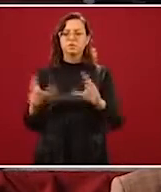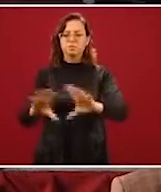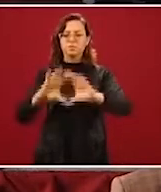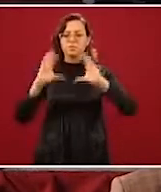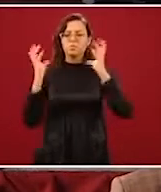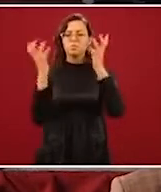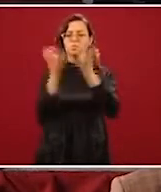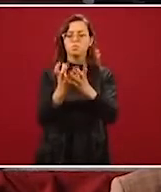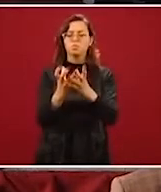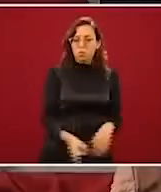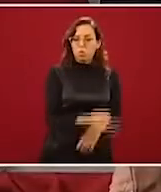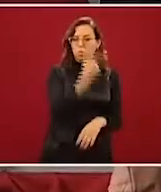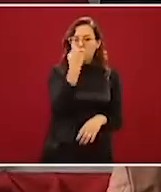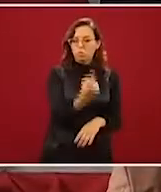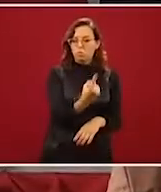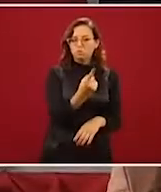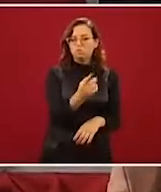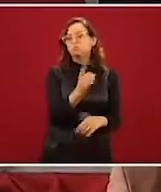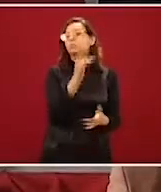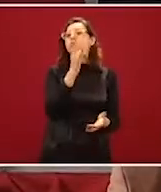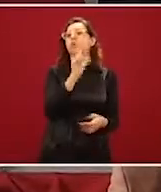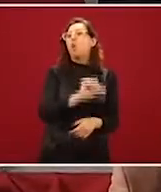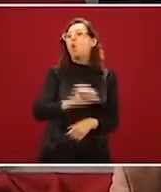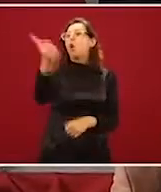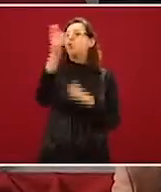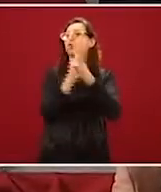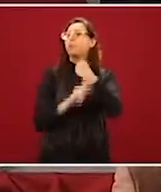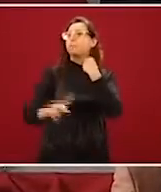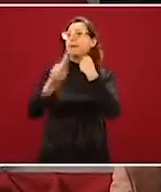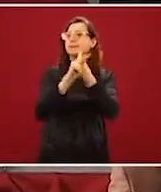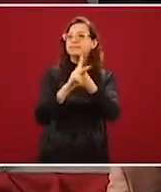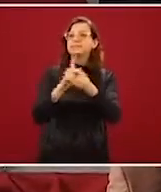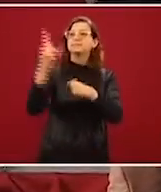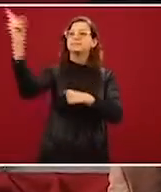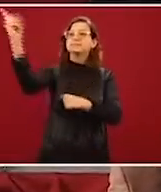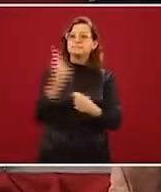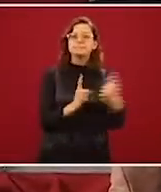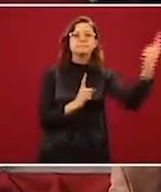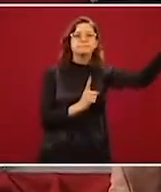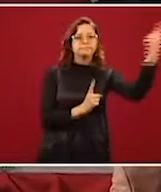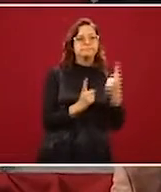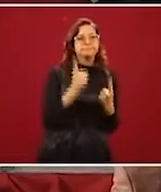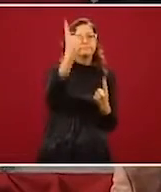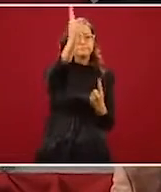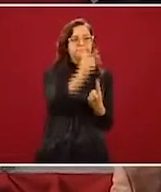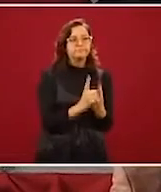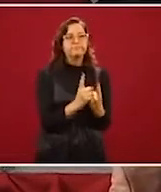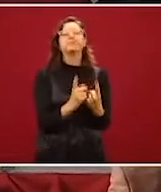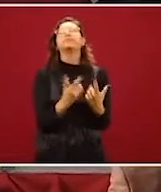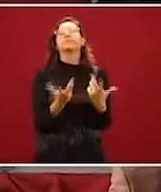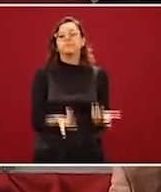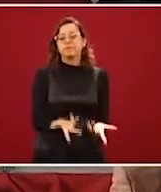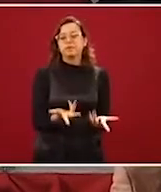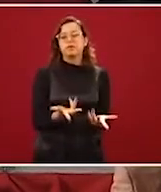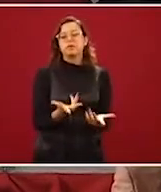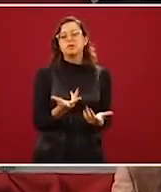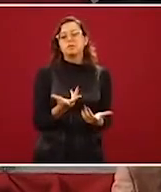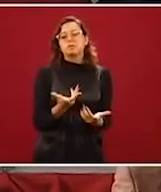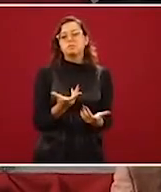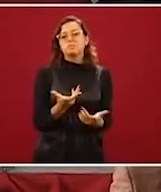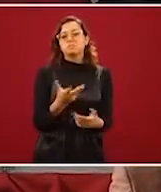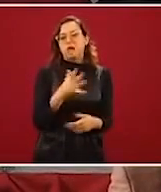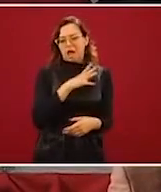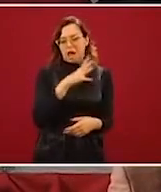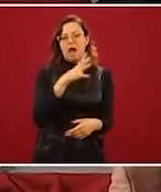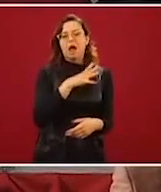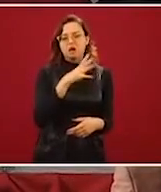méxico concedió suspensiones de plano y de oficio a integrantes de la organización civil mexicanos contra la corrupción y la impunidad